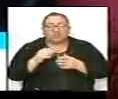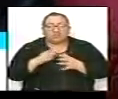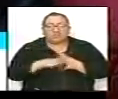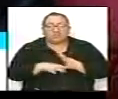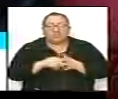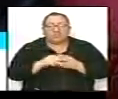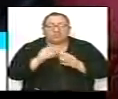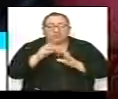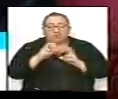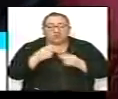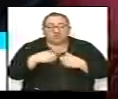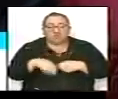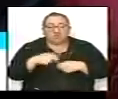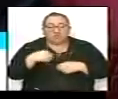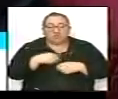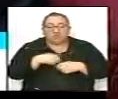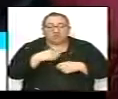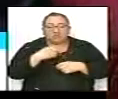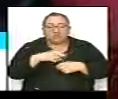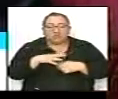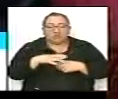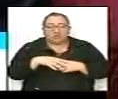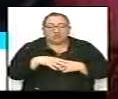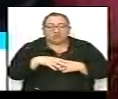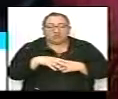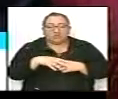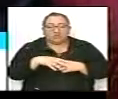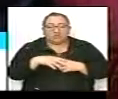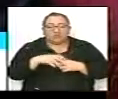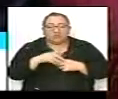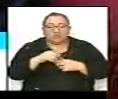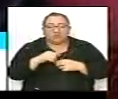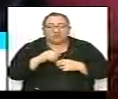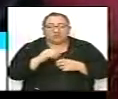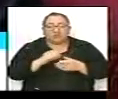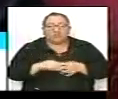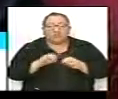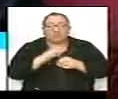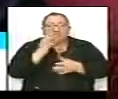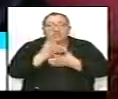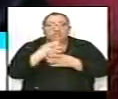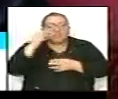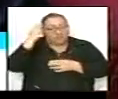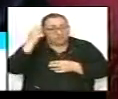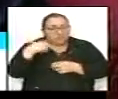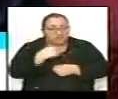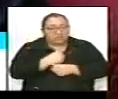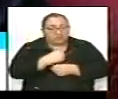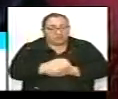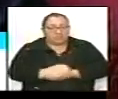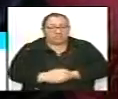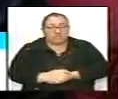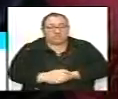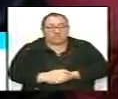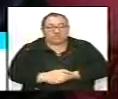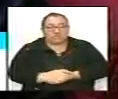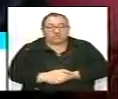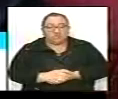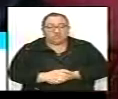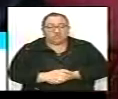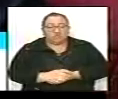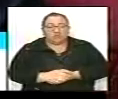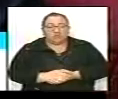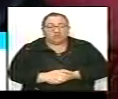porque evidentemente ya los hemos mencionado una y otra vez, sino de las consecuencias políticas de nuestra acción. Y yo creo, presidenta, que